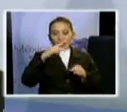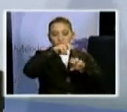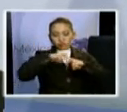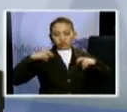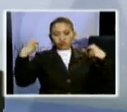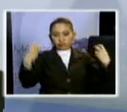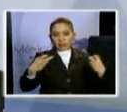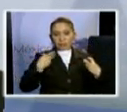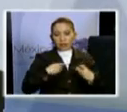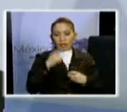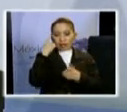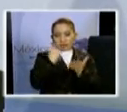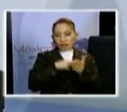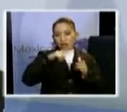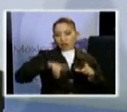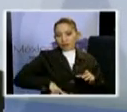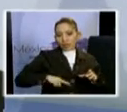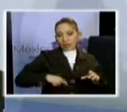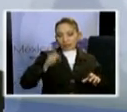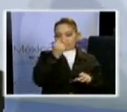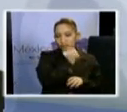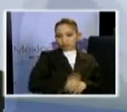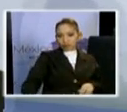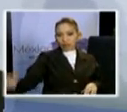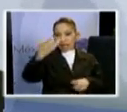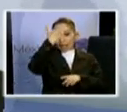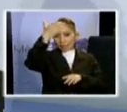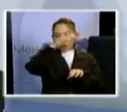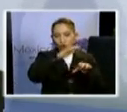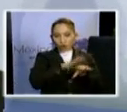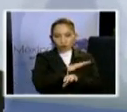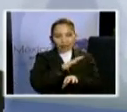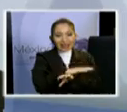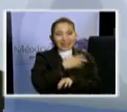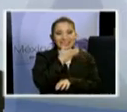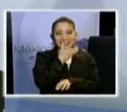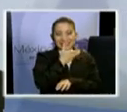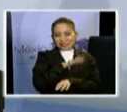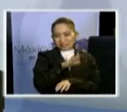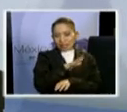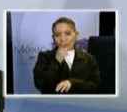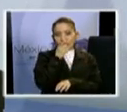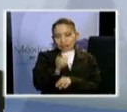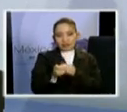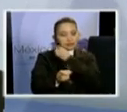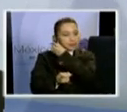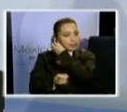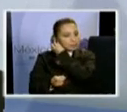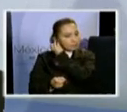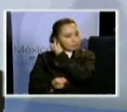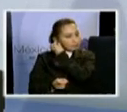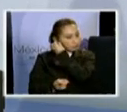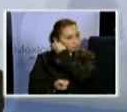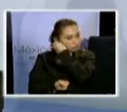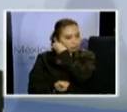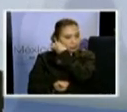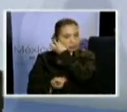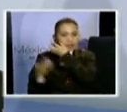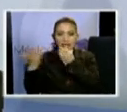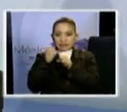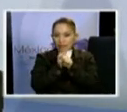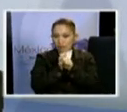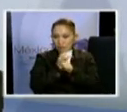intergubernamental de expertos de cambio climático, que es el organismo que hace, científico, que hace los informes sobre